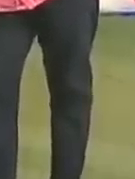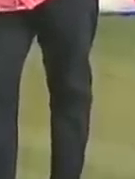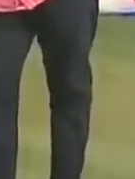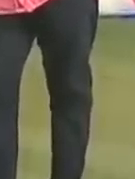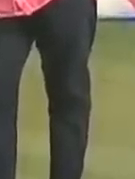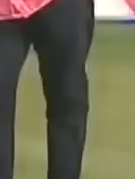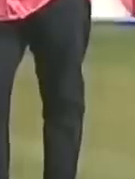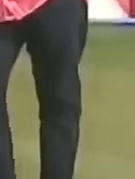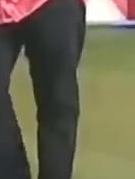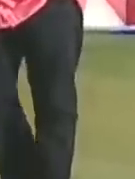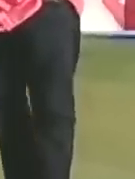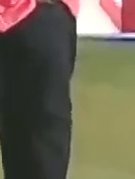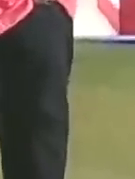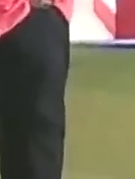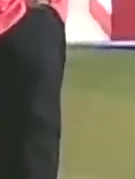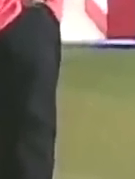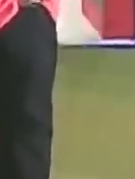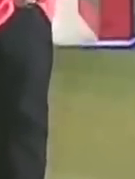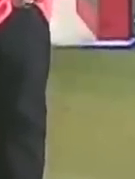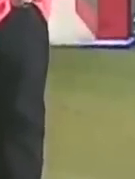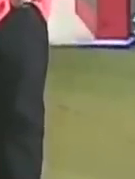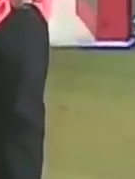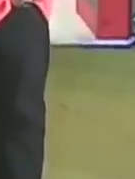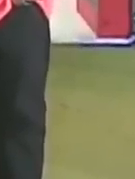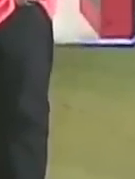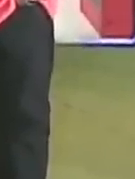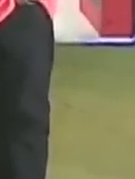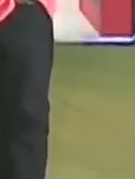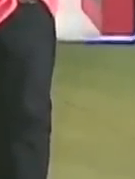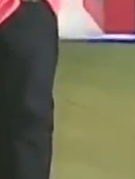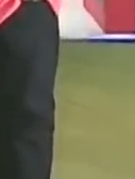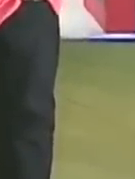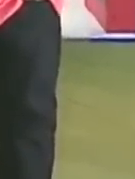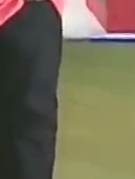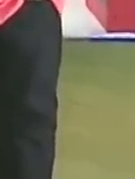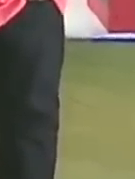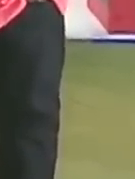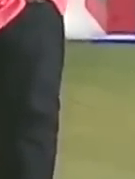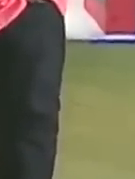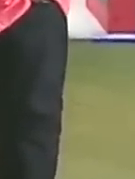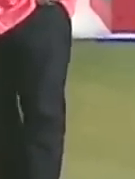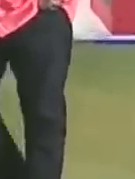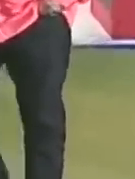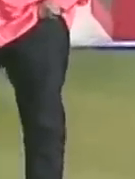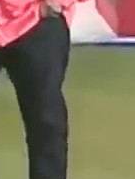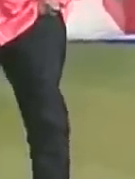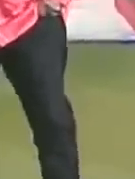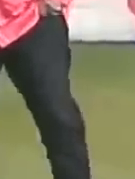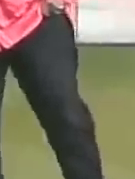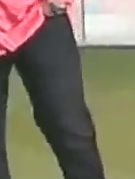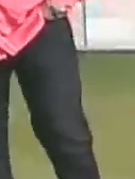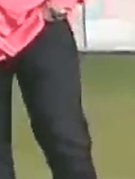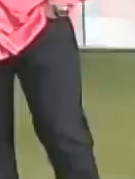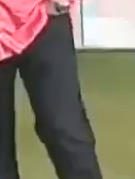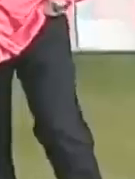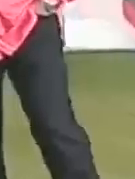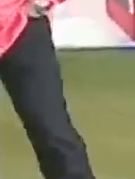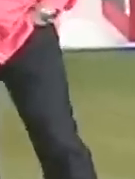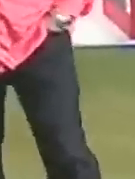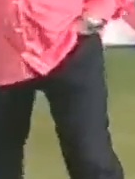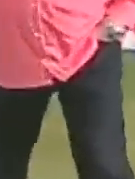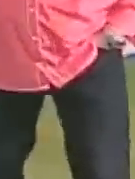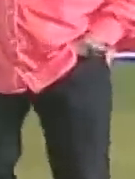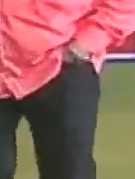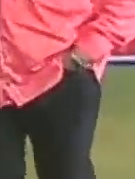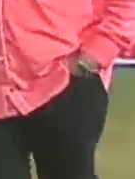2013, lamentablemente con la partida física del comandante Hugo Chávez Frías. Es así como seguimos en este gran proceso